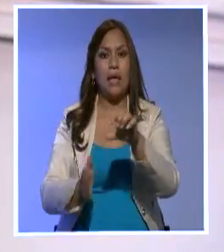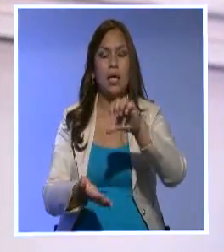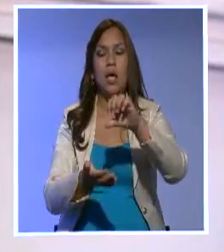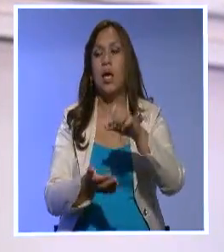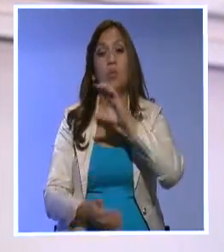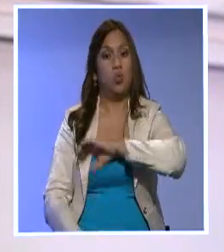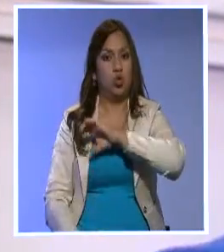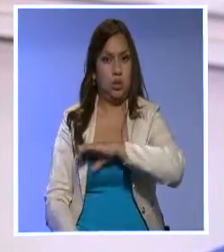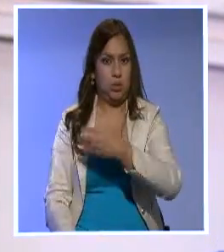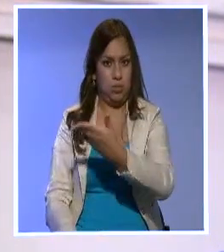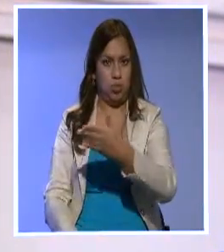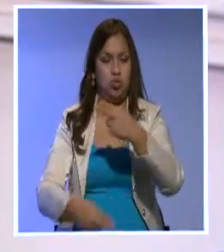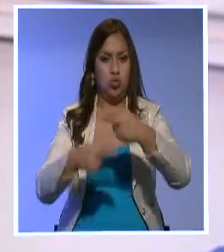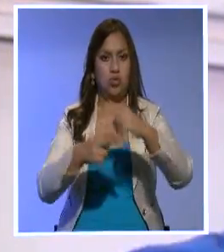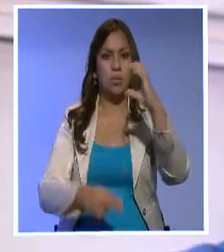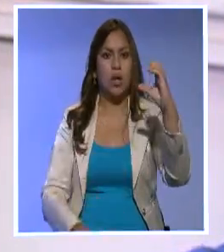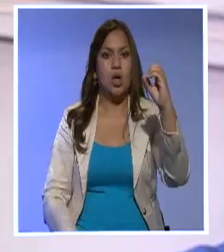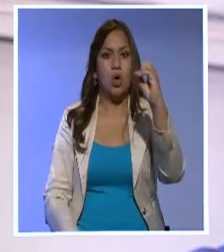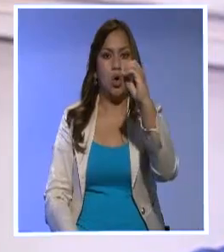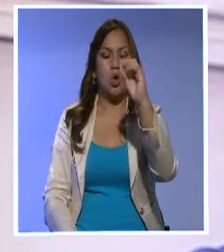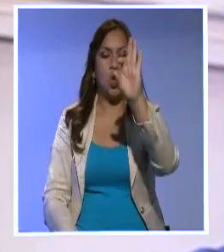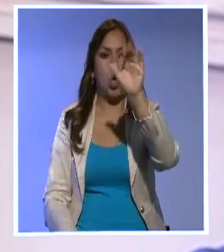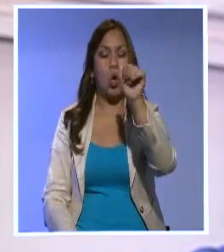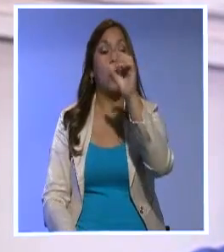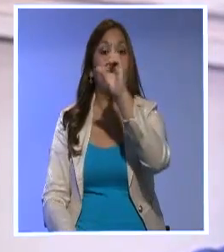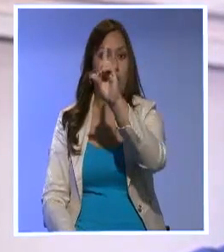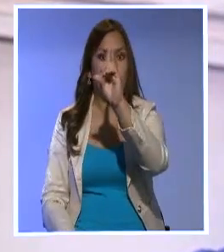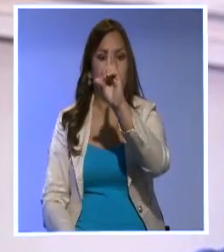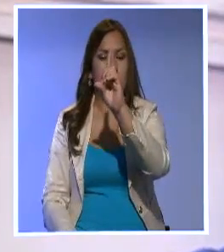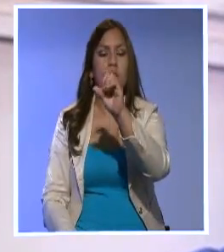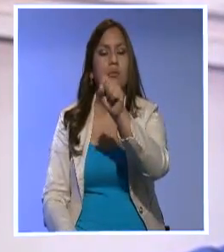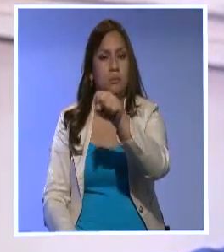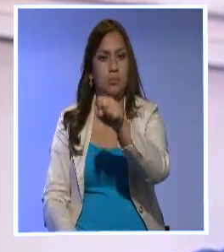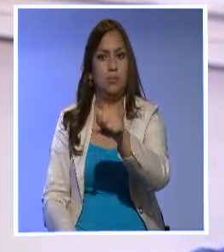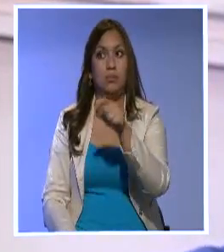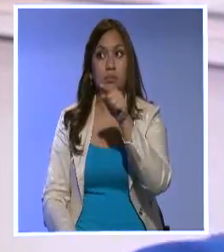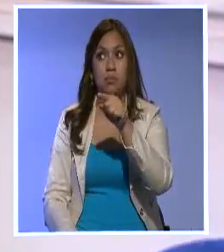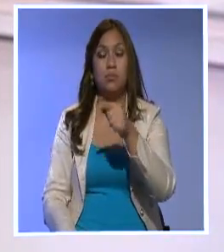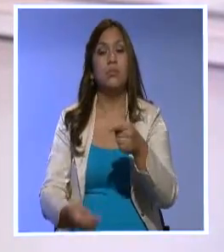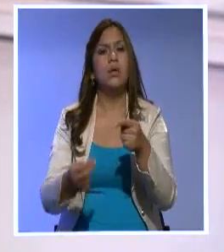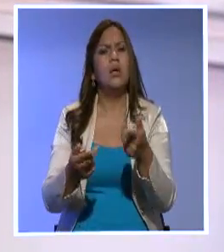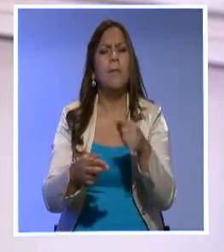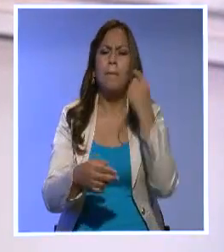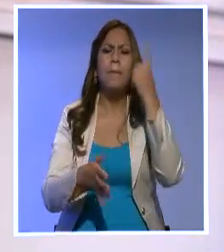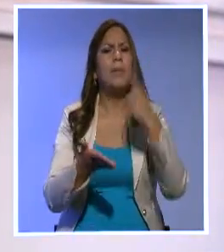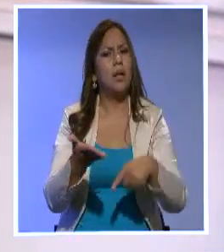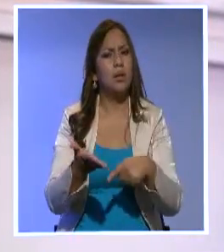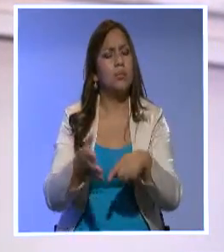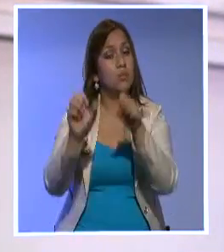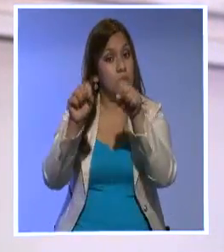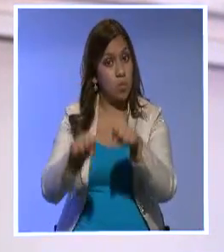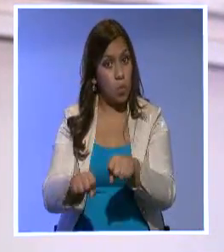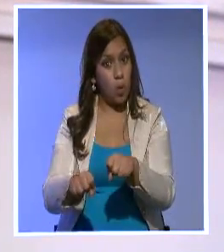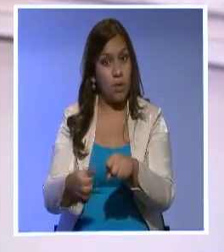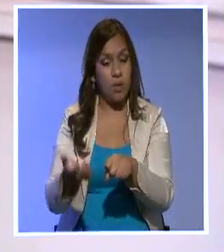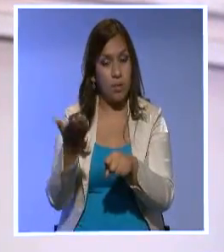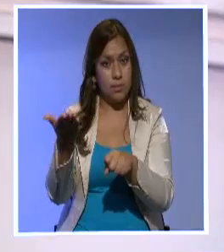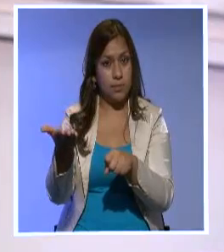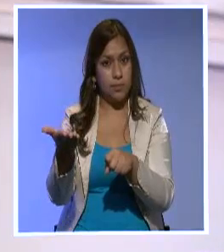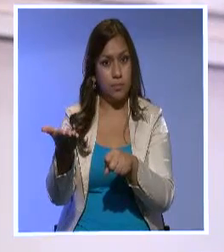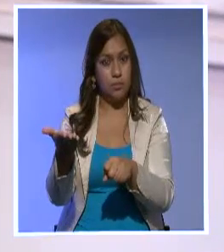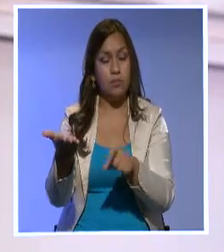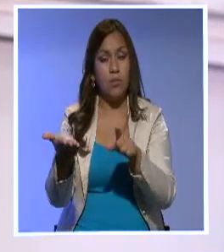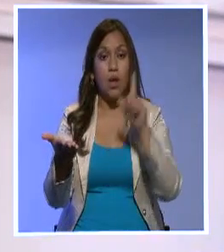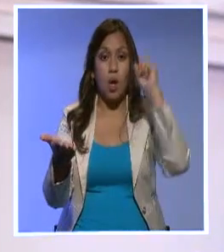algunas leyes de carácter tributario justamente para permitir que en este caso